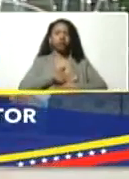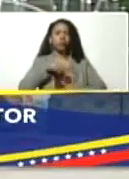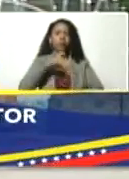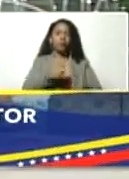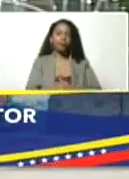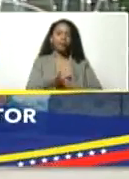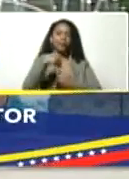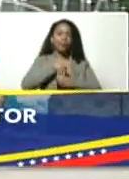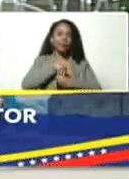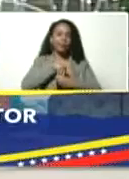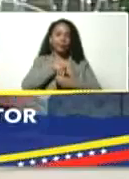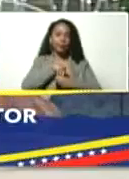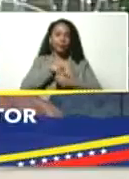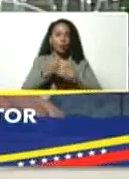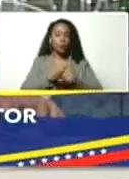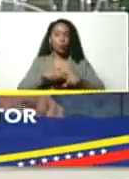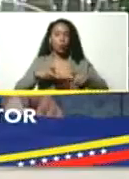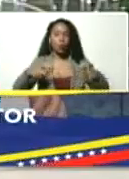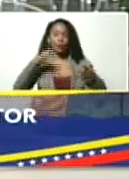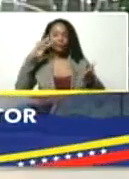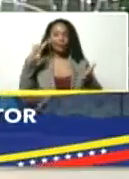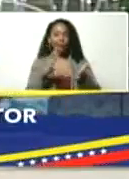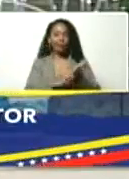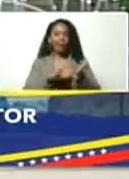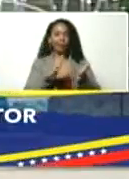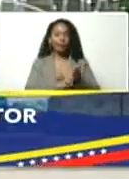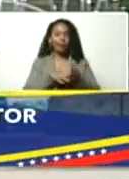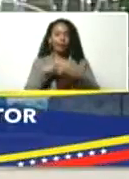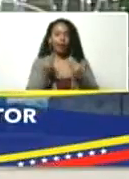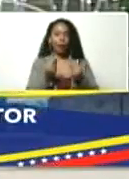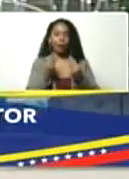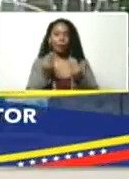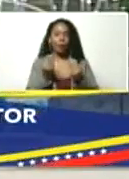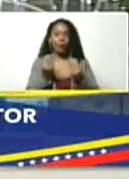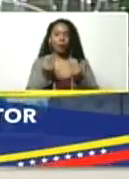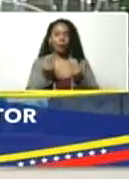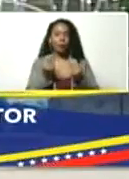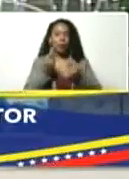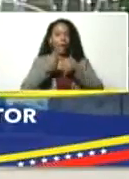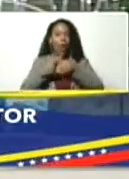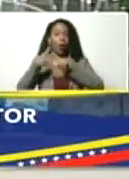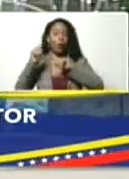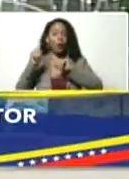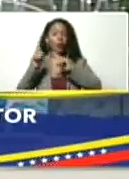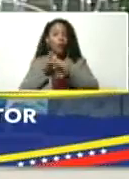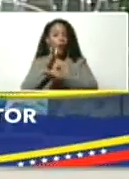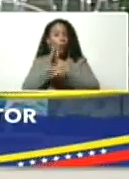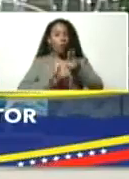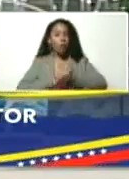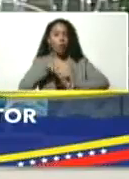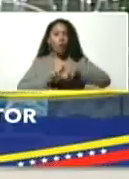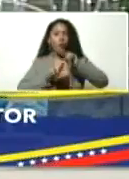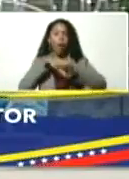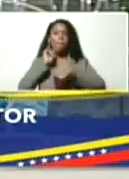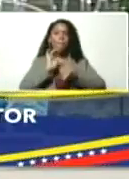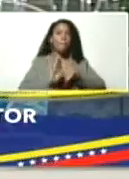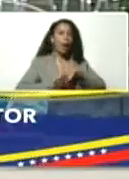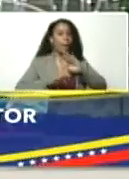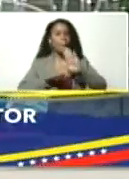internas, el crecimiento real de la economía, y con la otra vamos construyendo paso a